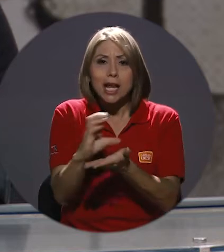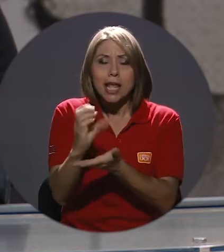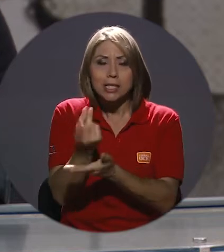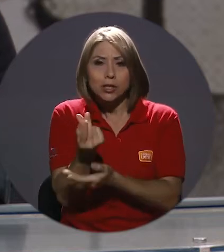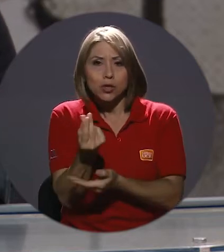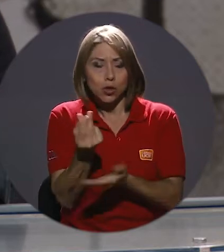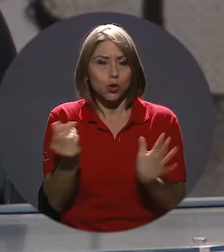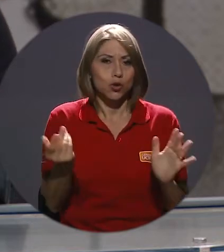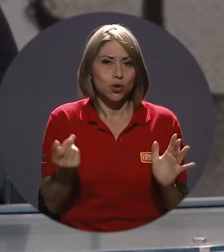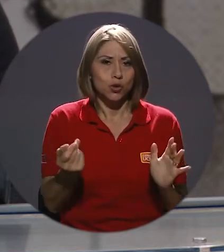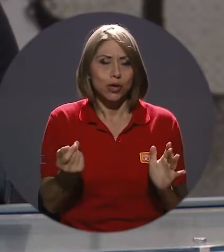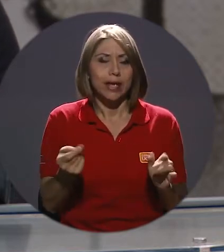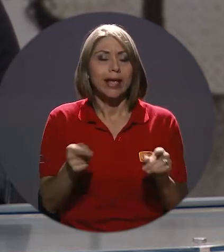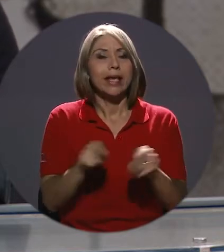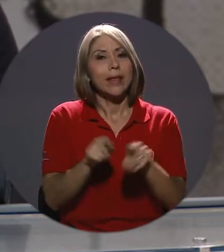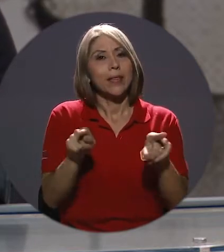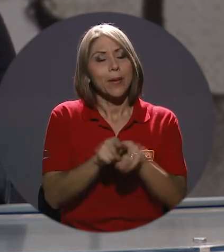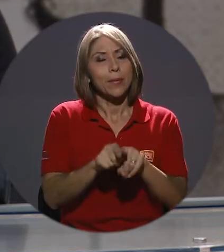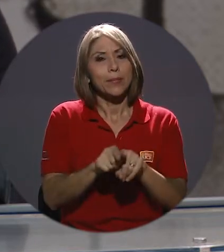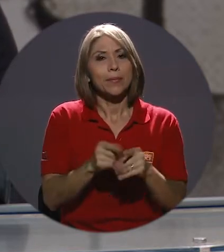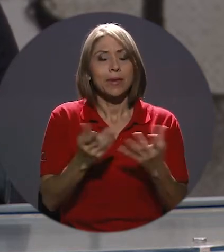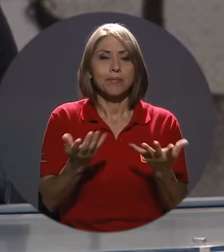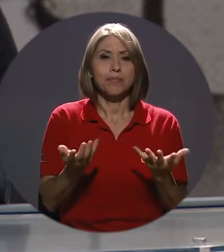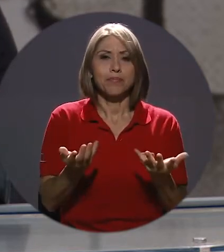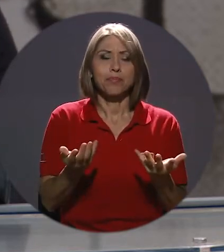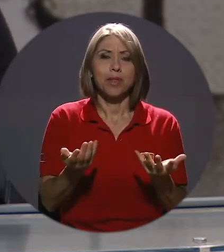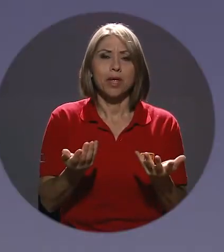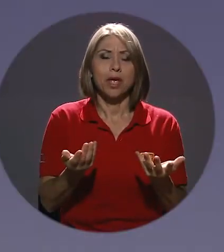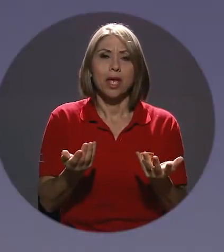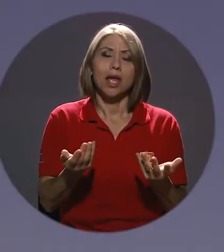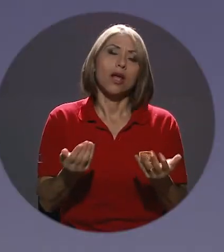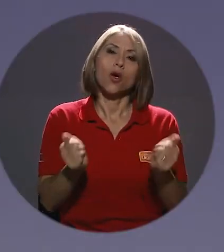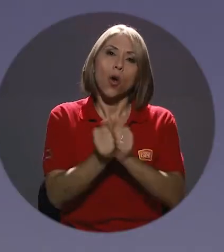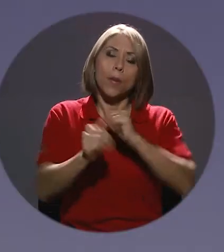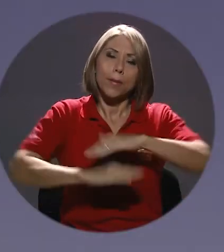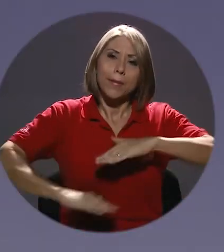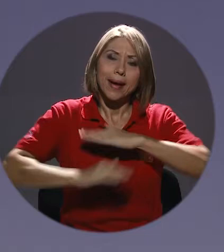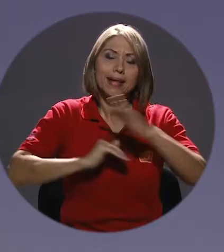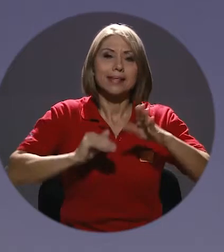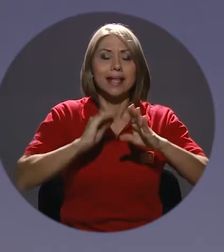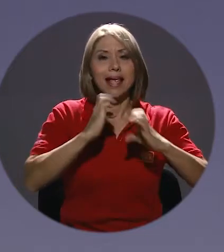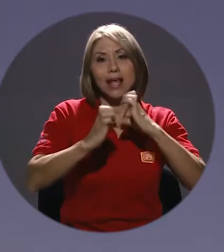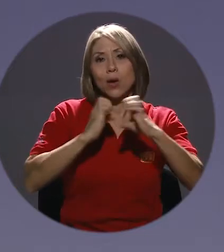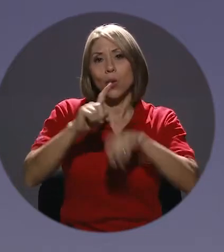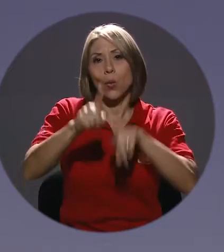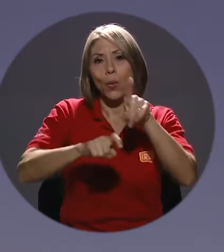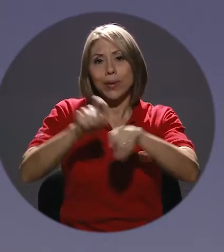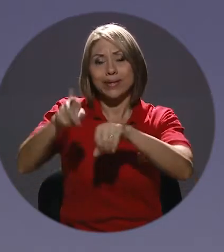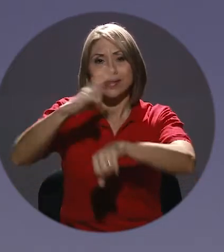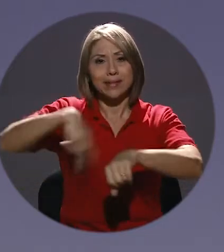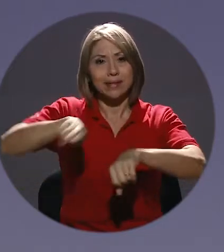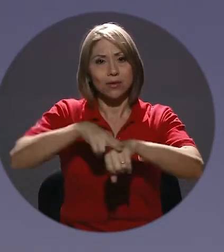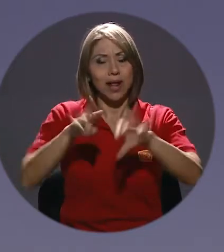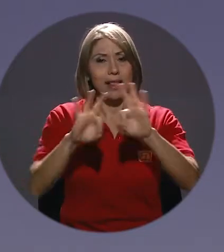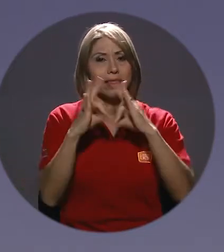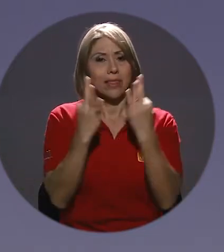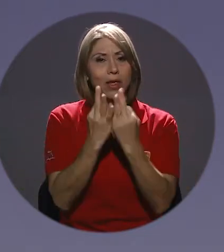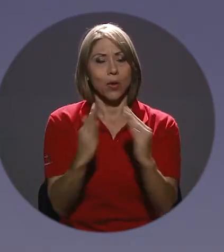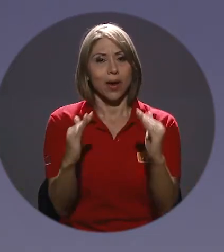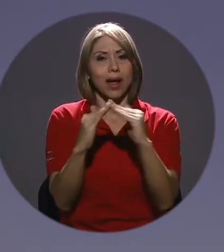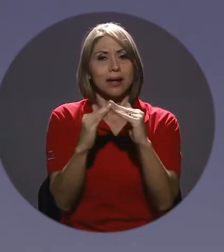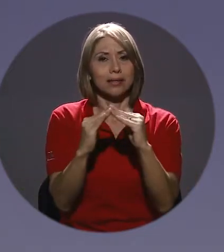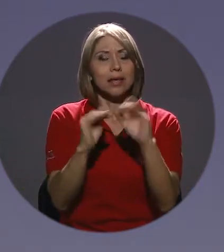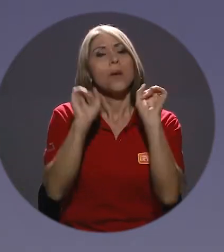que pueden percibir, y muy bien lo dijiste antes, con base en la encuesta nacional de hogares podemos